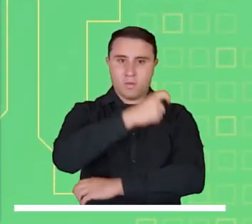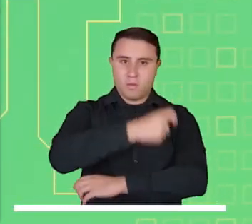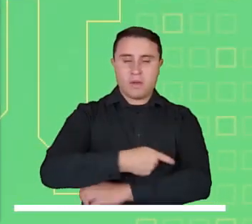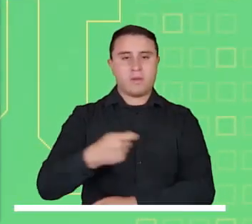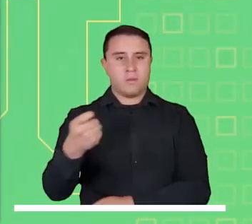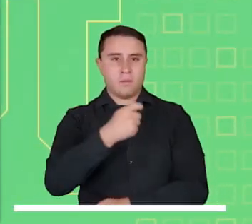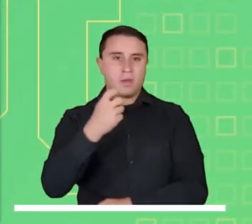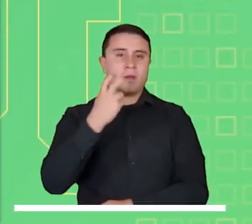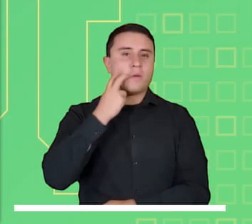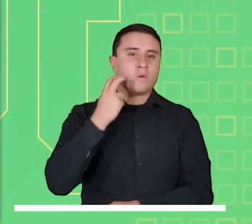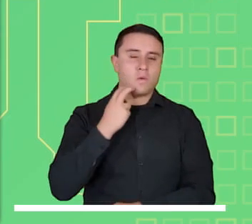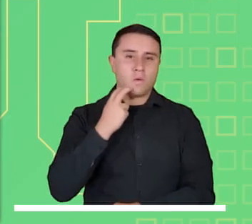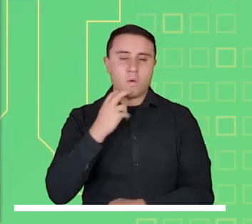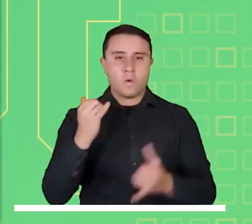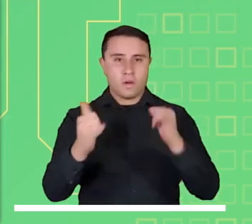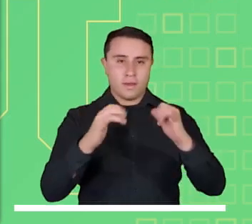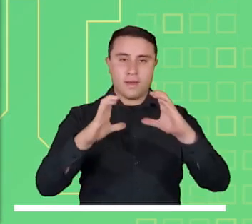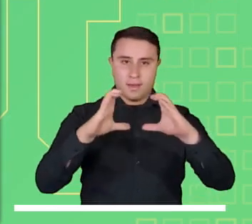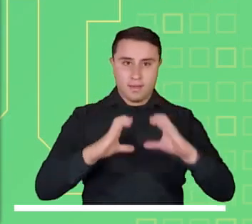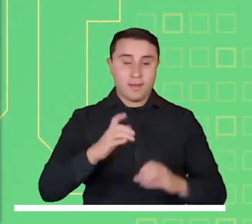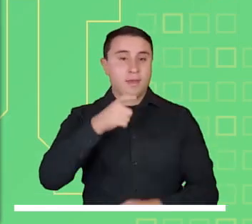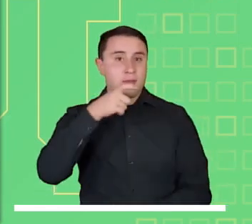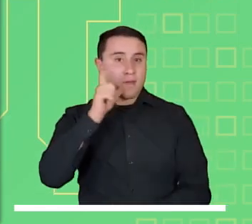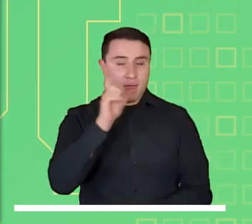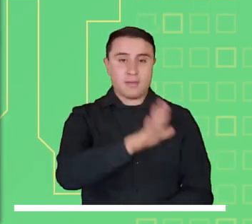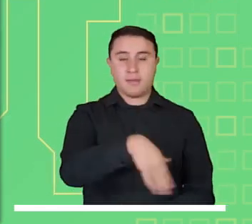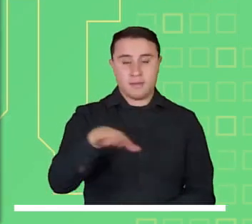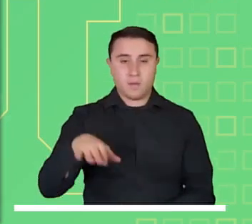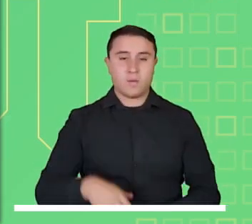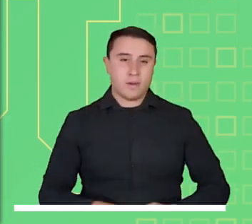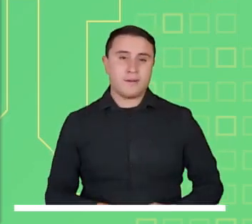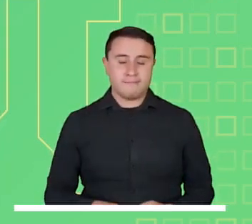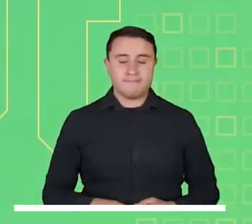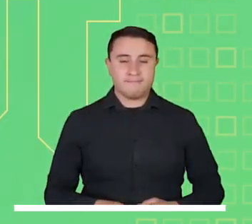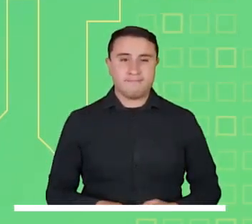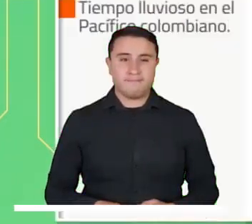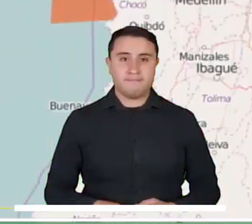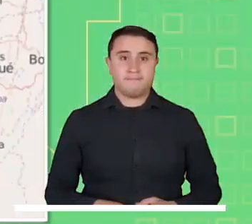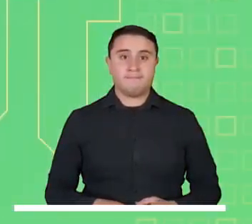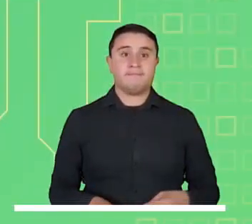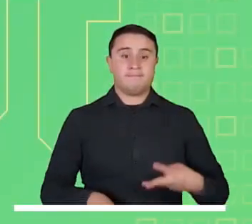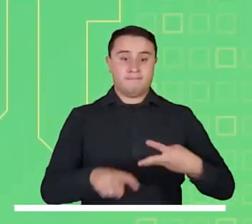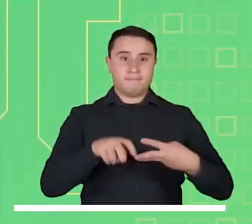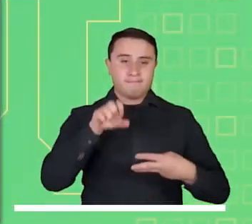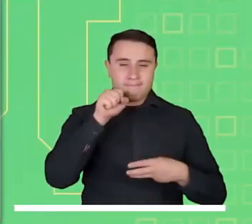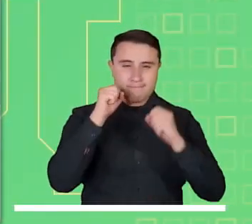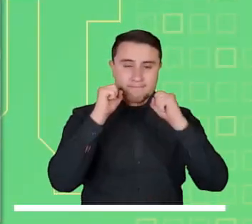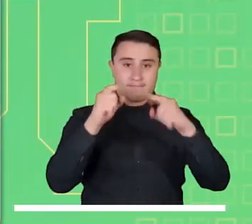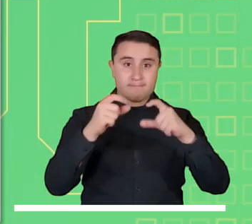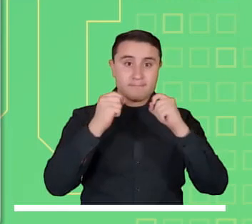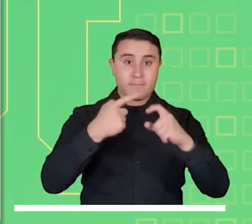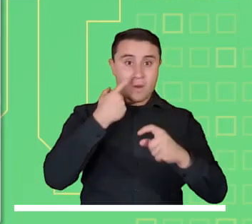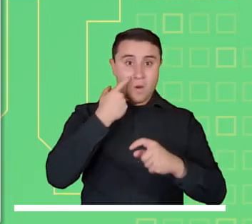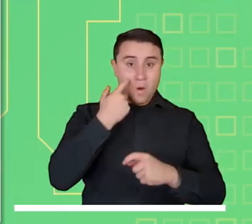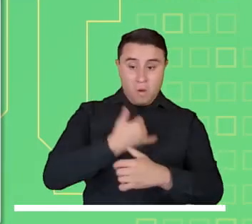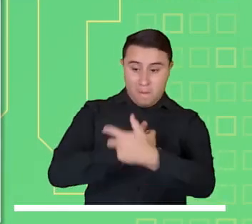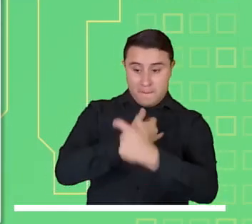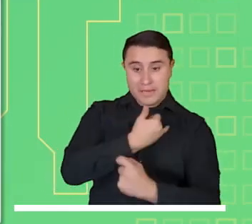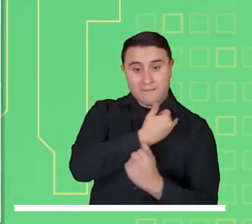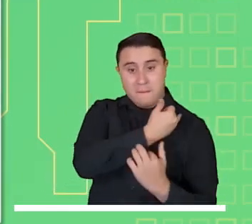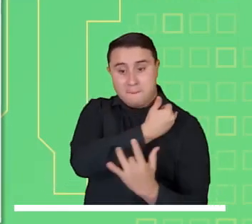Tolima, Santander, Risaralda, Putumayo, Meta, Chocó, Casanare, Caquetá, Caldas y Antioquia.